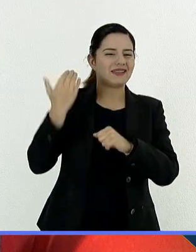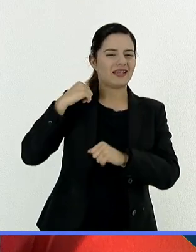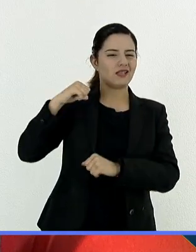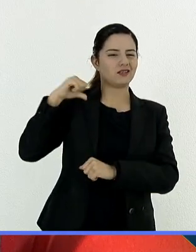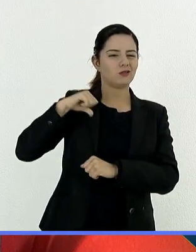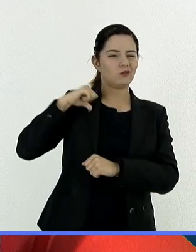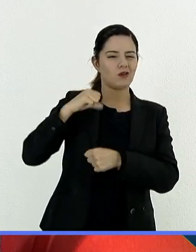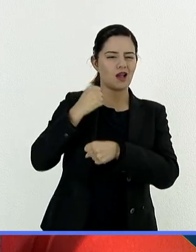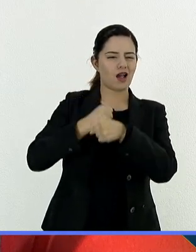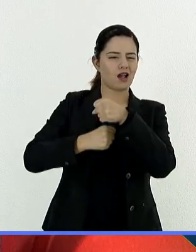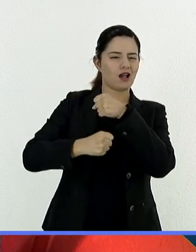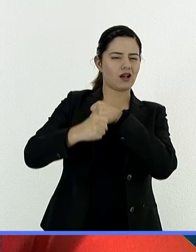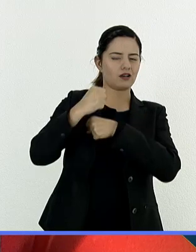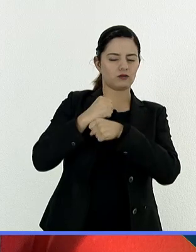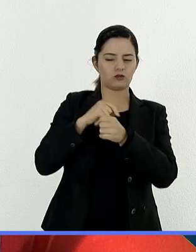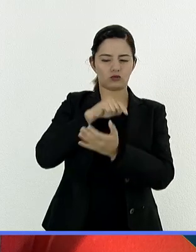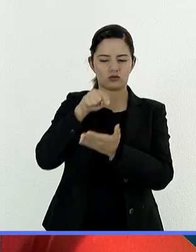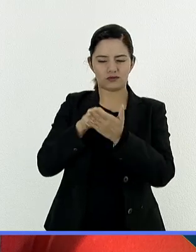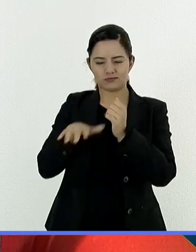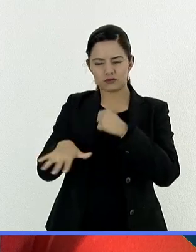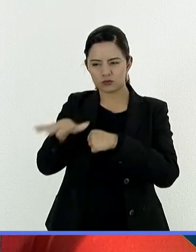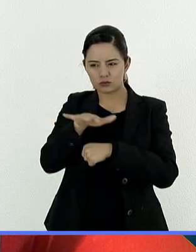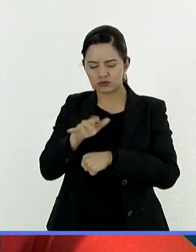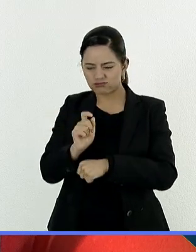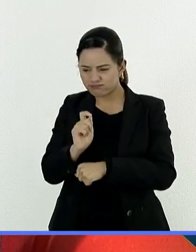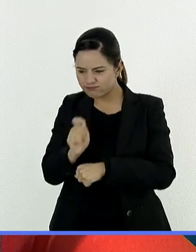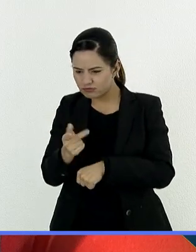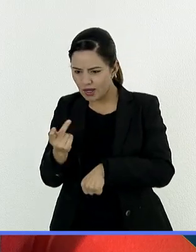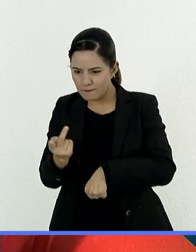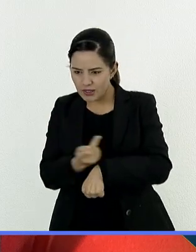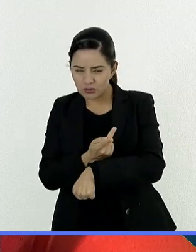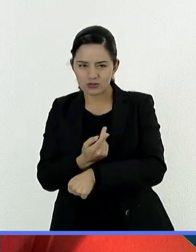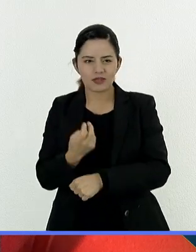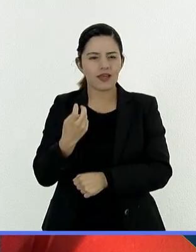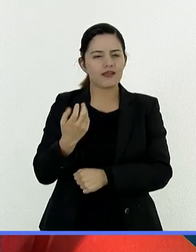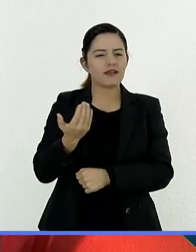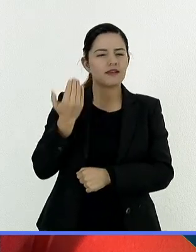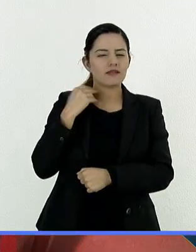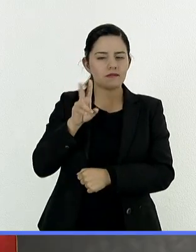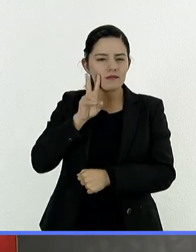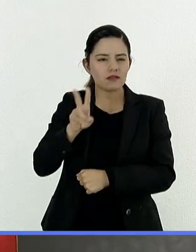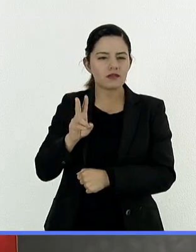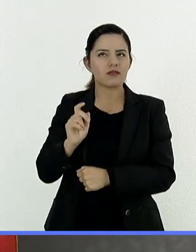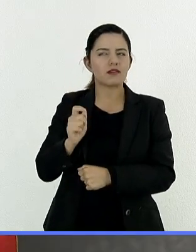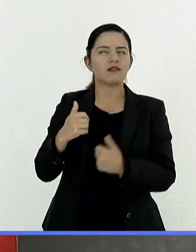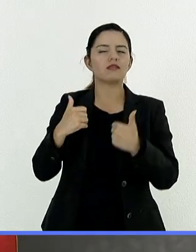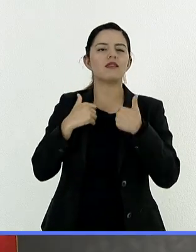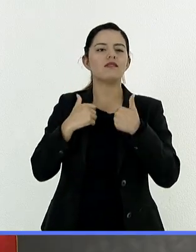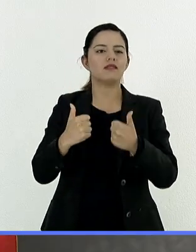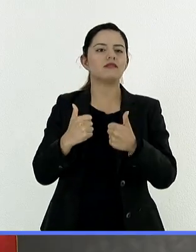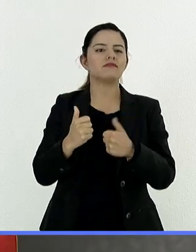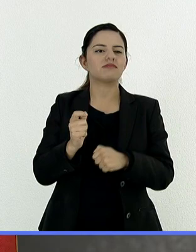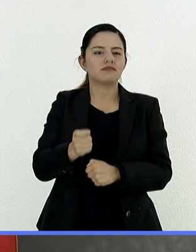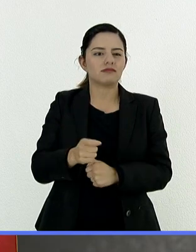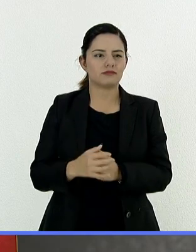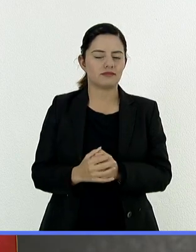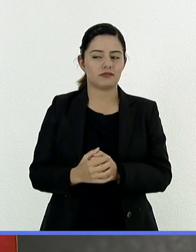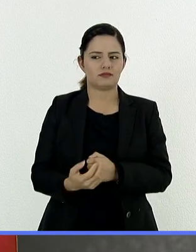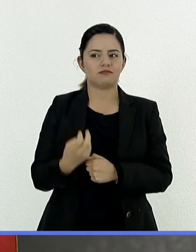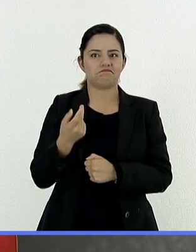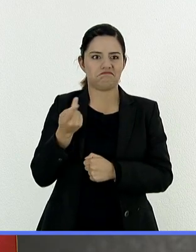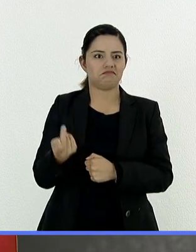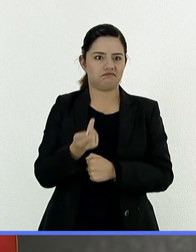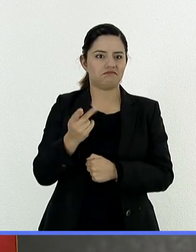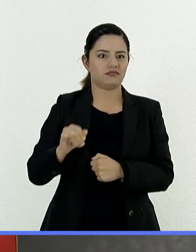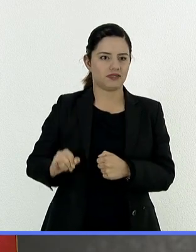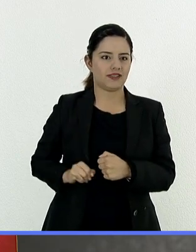en una zona en particular sobre lo que somos y sobre lo que entendemos hoy que somos otro excelente pregunta porque en lo que una de las cosas que